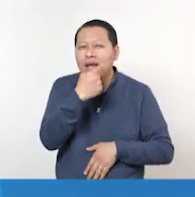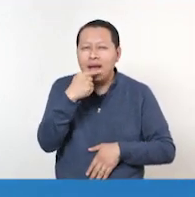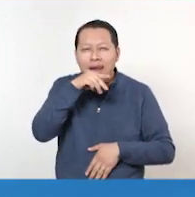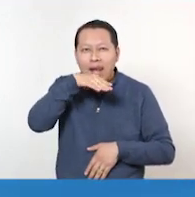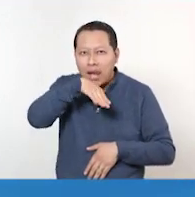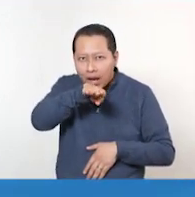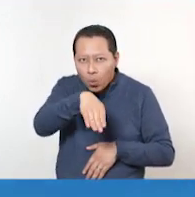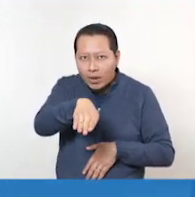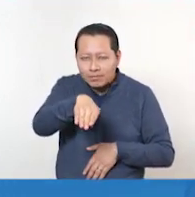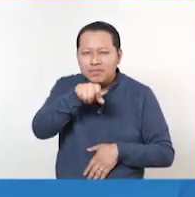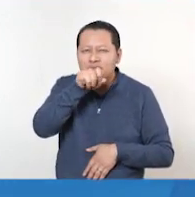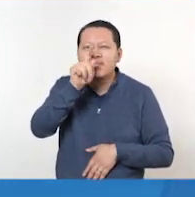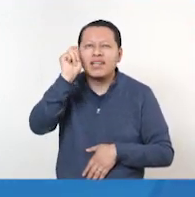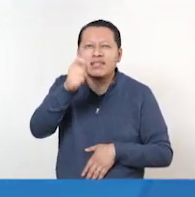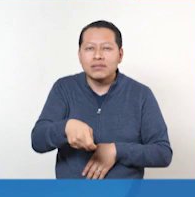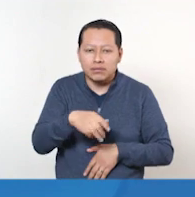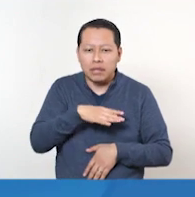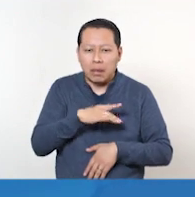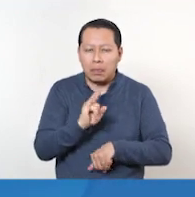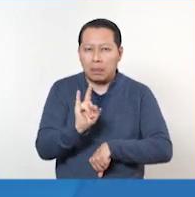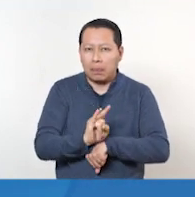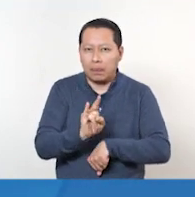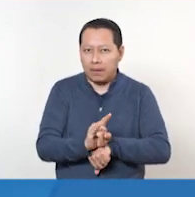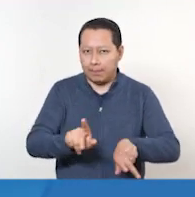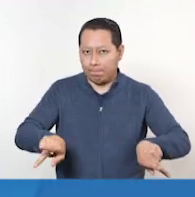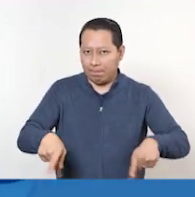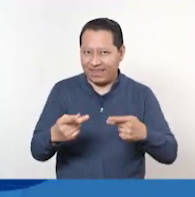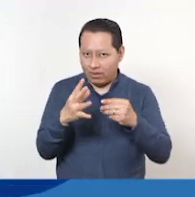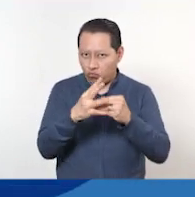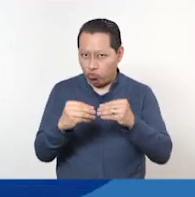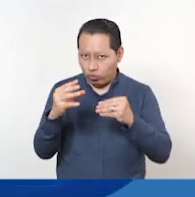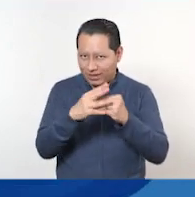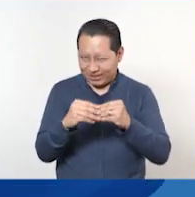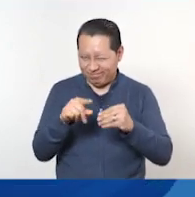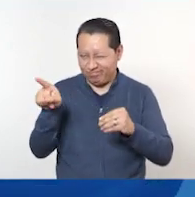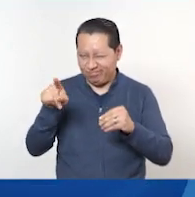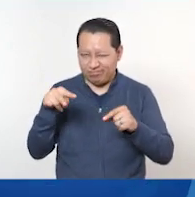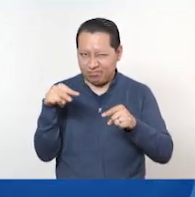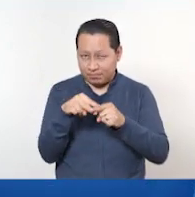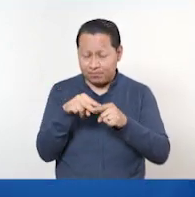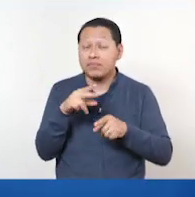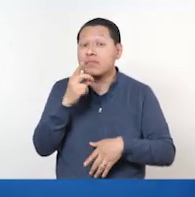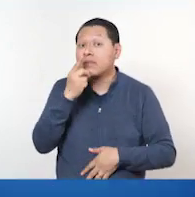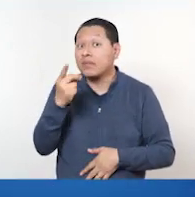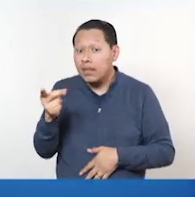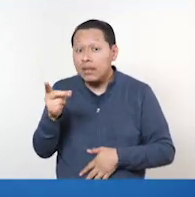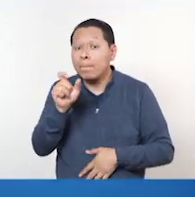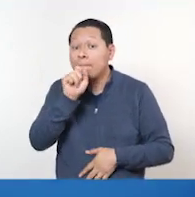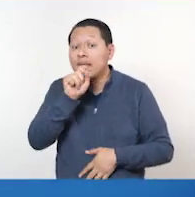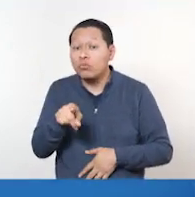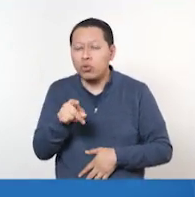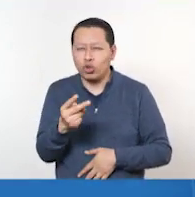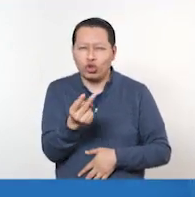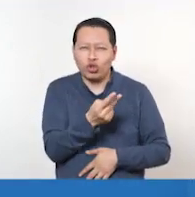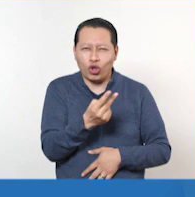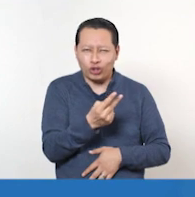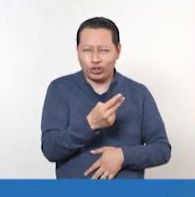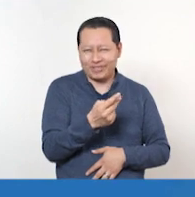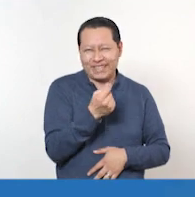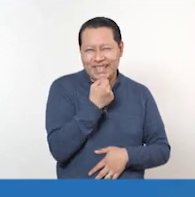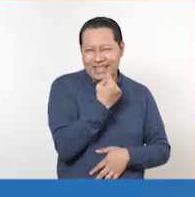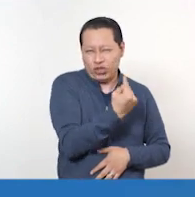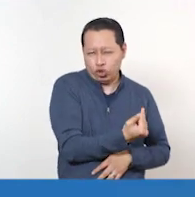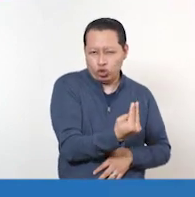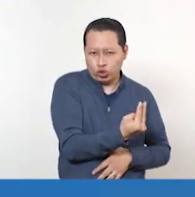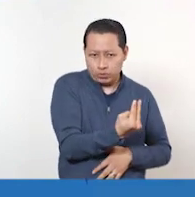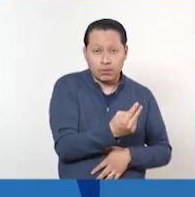cuento. Lengua Larga se disfrazó de vendedor de frutas en el parque y les dijo a Roberto y a Guillermo, dos